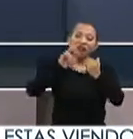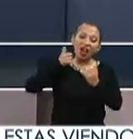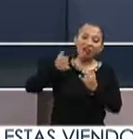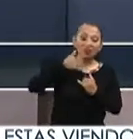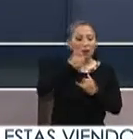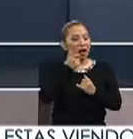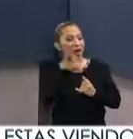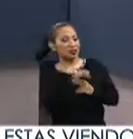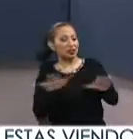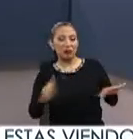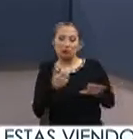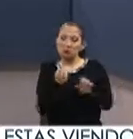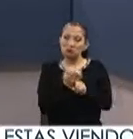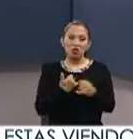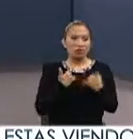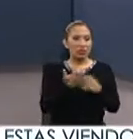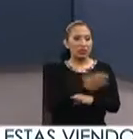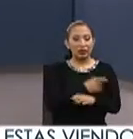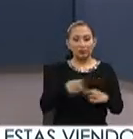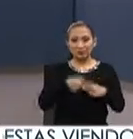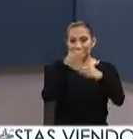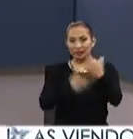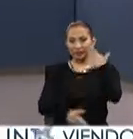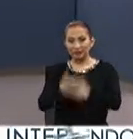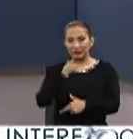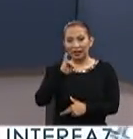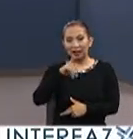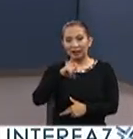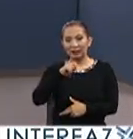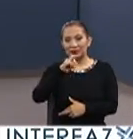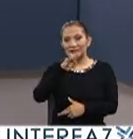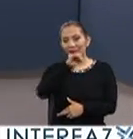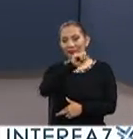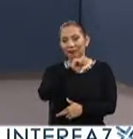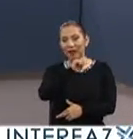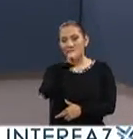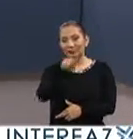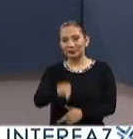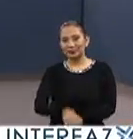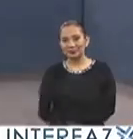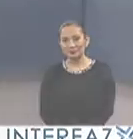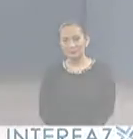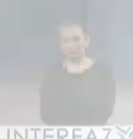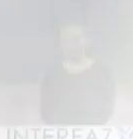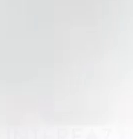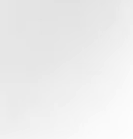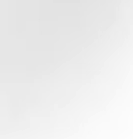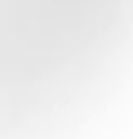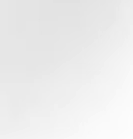desde edades muy tempranas. Totalmente de acuerdo. Vamos a hacer una pausa, regresamos. Esto es Interfaz.